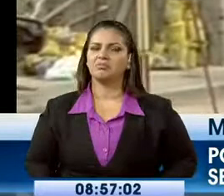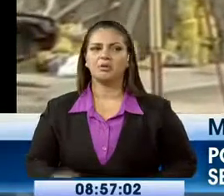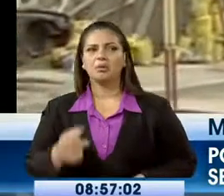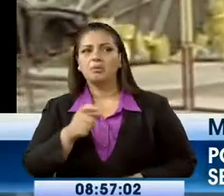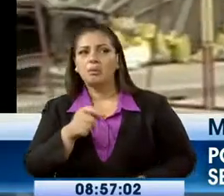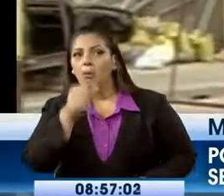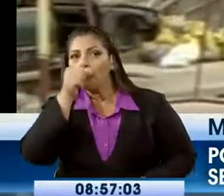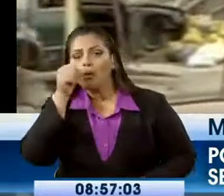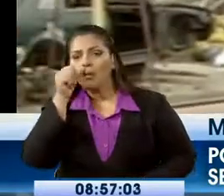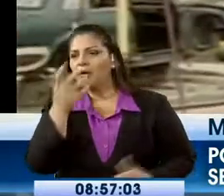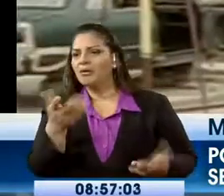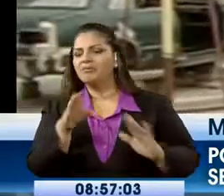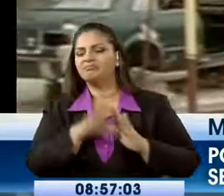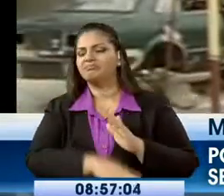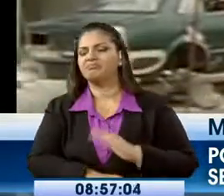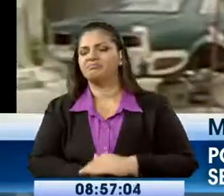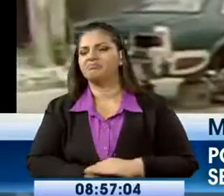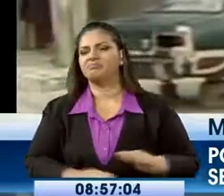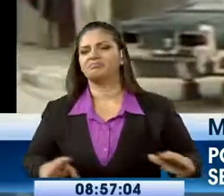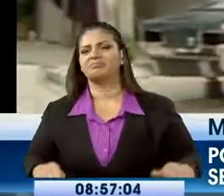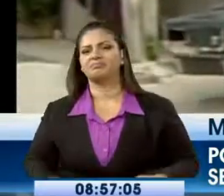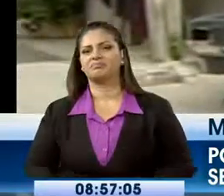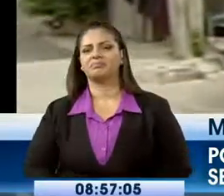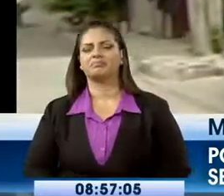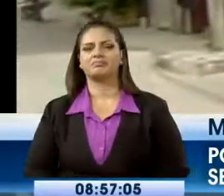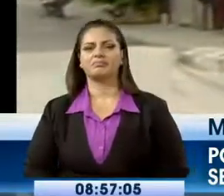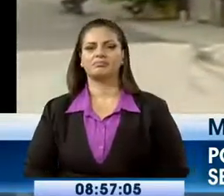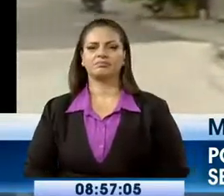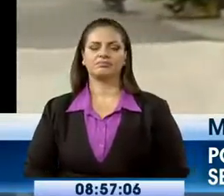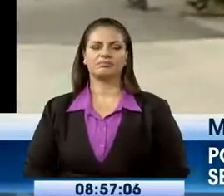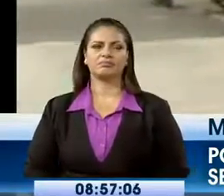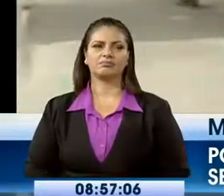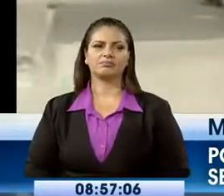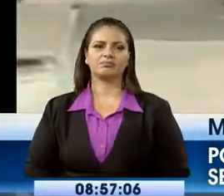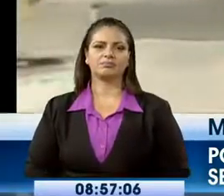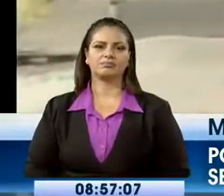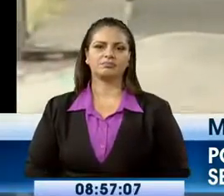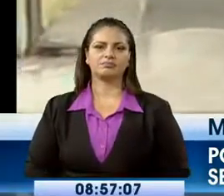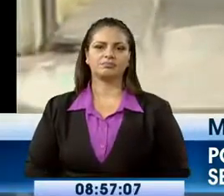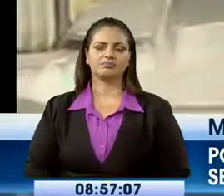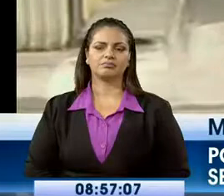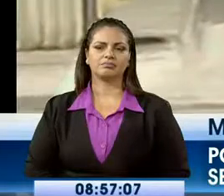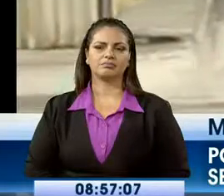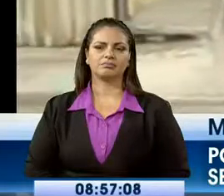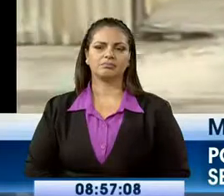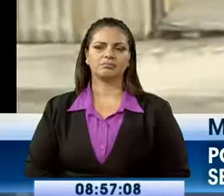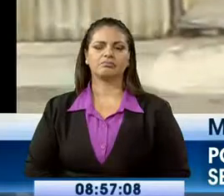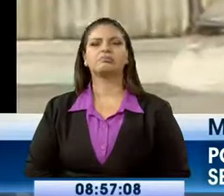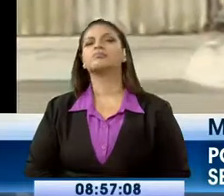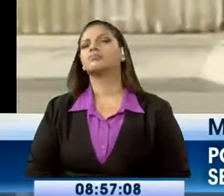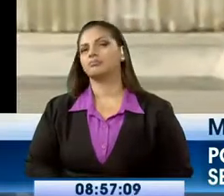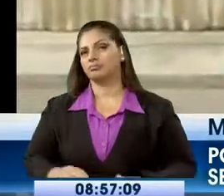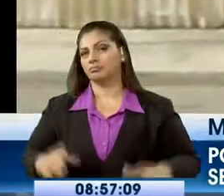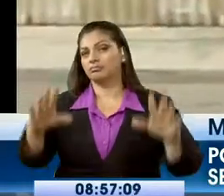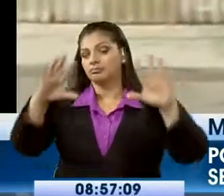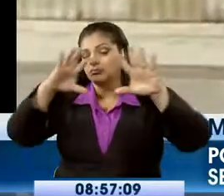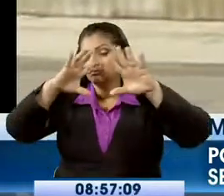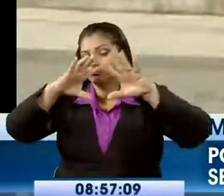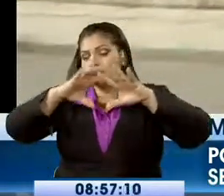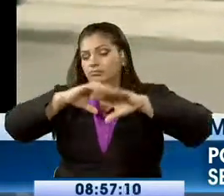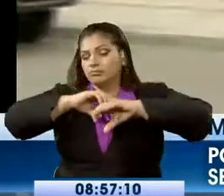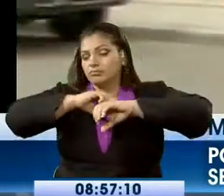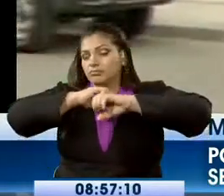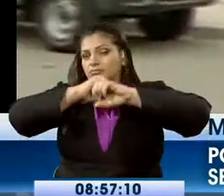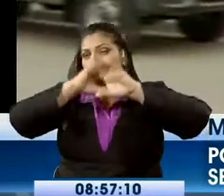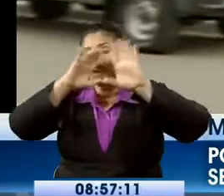delincuenciales de aquí y ya no existe el expendio por el sector. Perfecto. Aparte, lo que me dicen que en la madrugada hubo